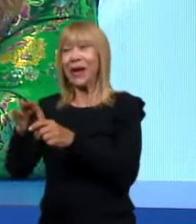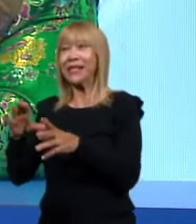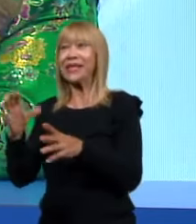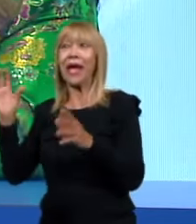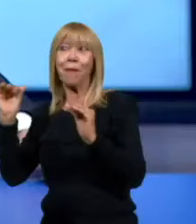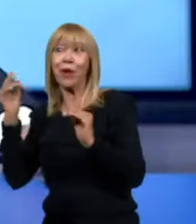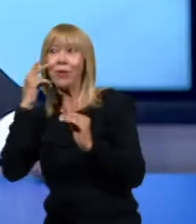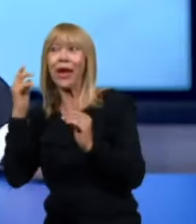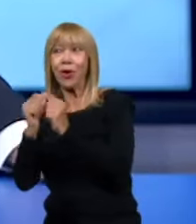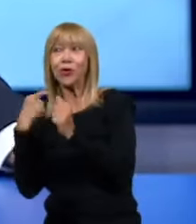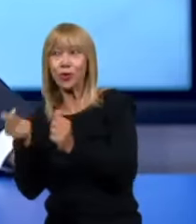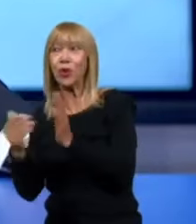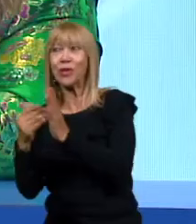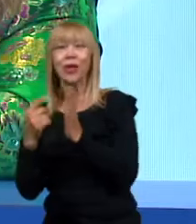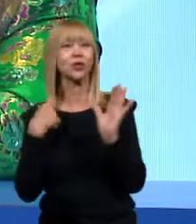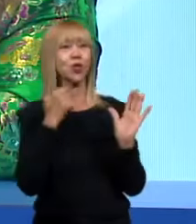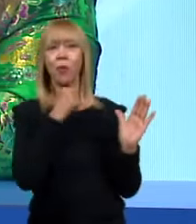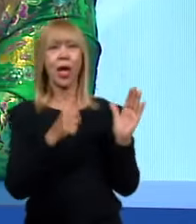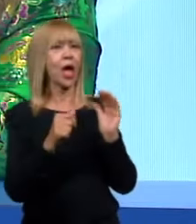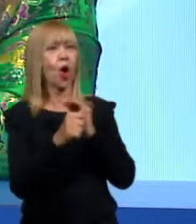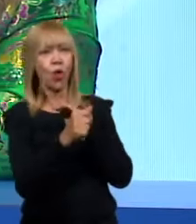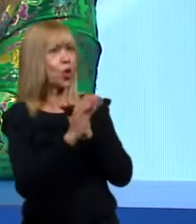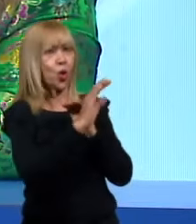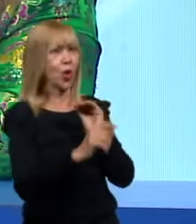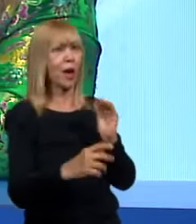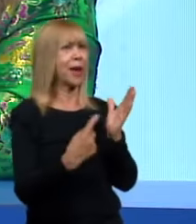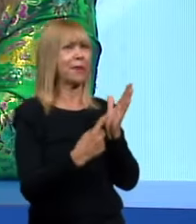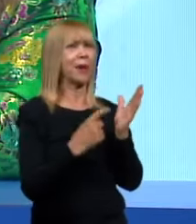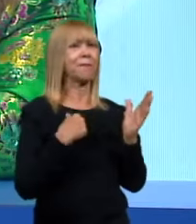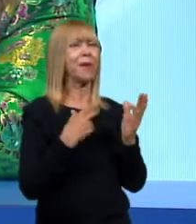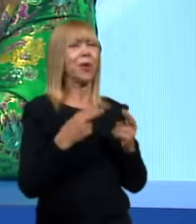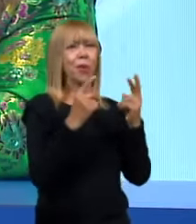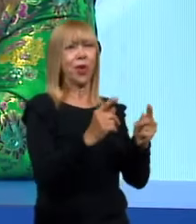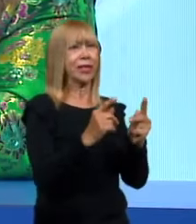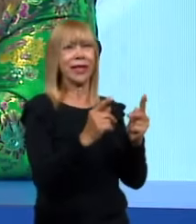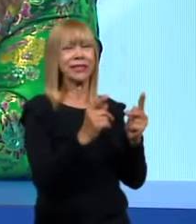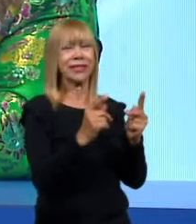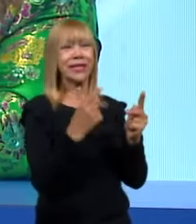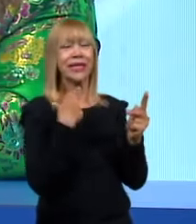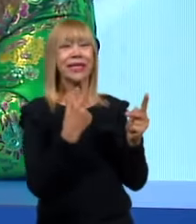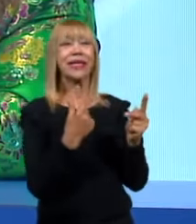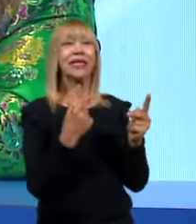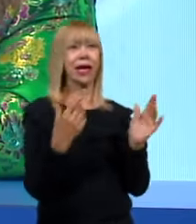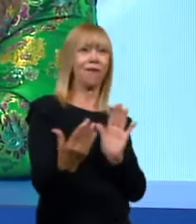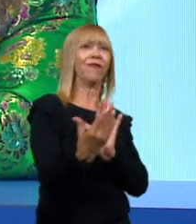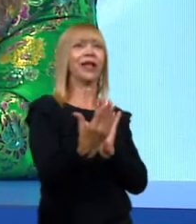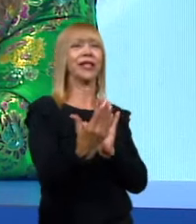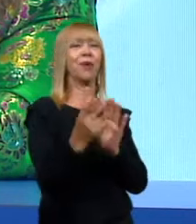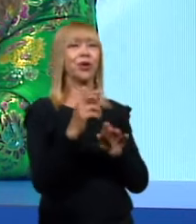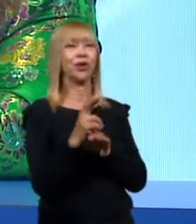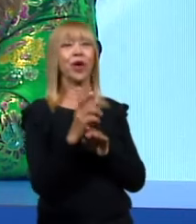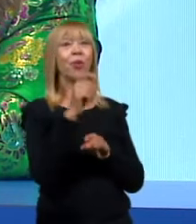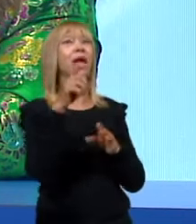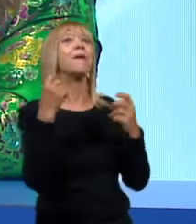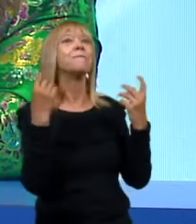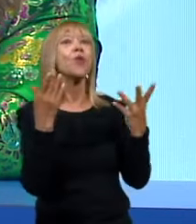ver por aquí con nosotros. Yo no me escondo nunca para hablar de mis propuestas y mucho menos darle el frente a Puerto Rico, porque